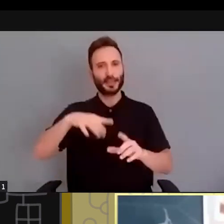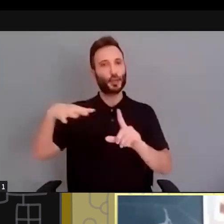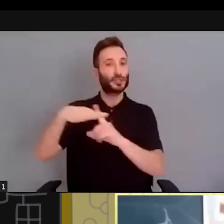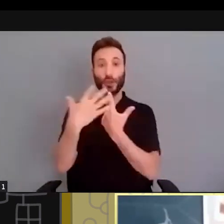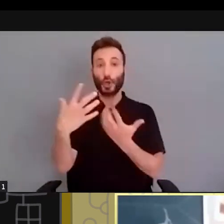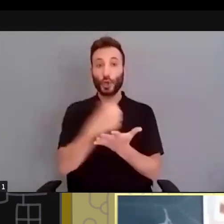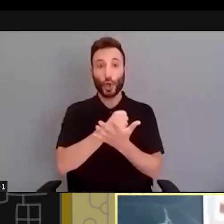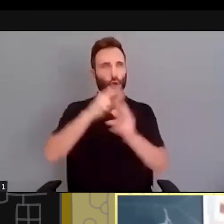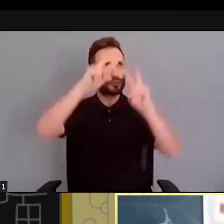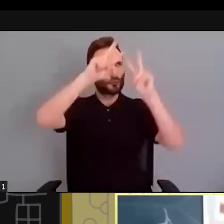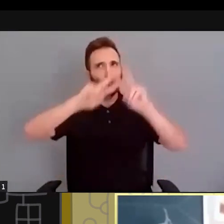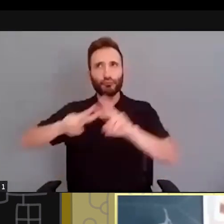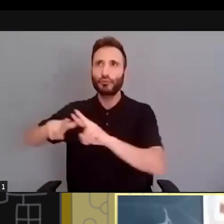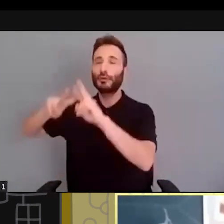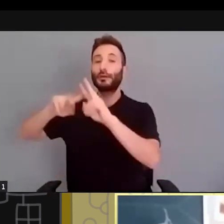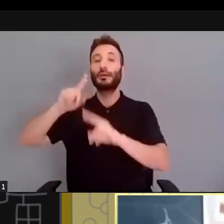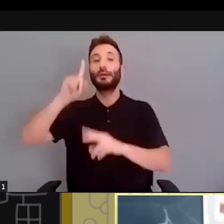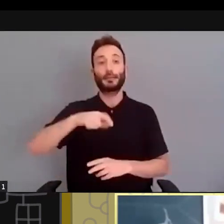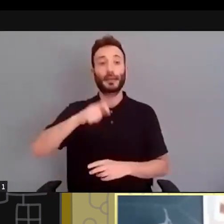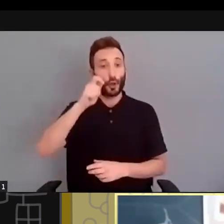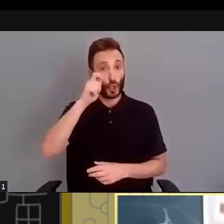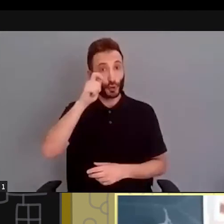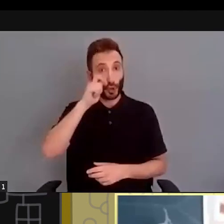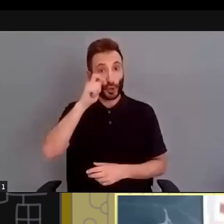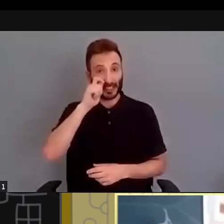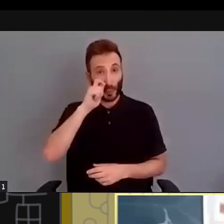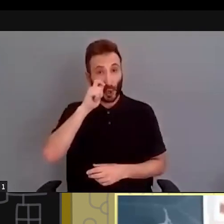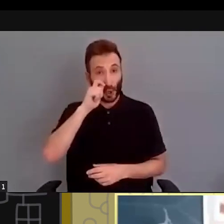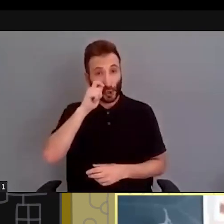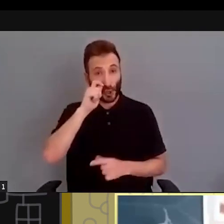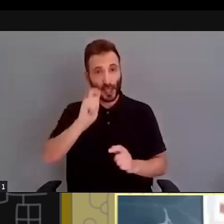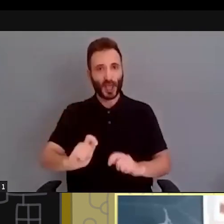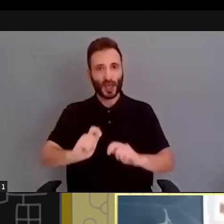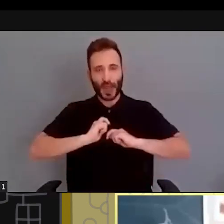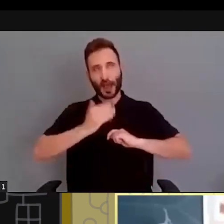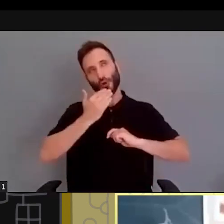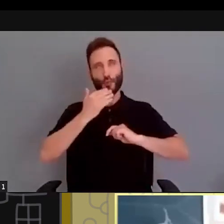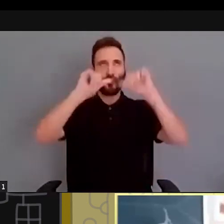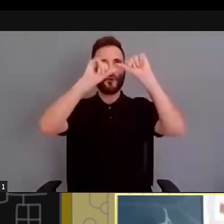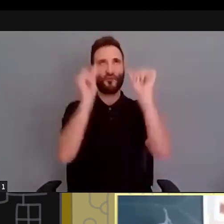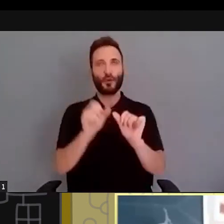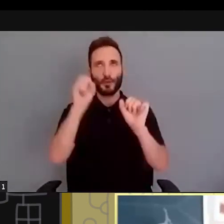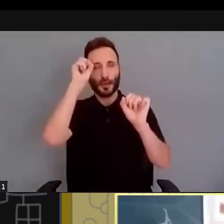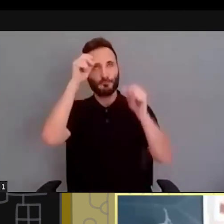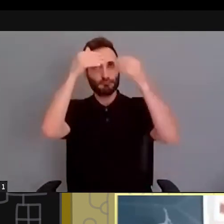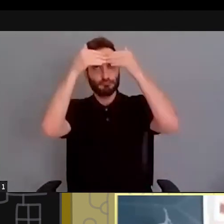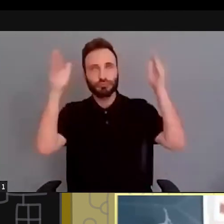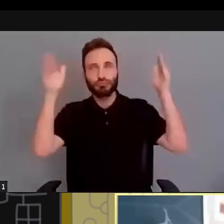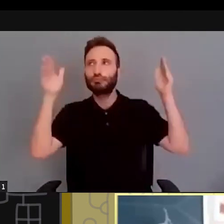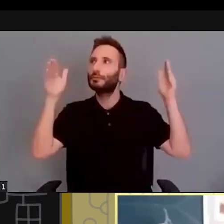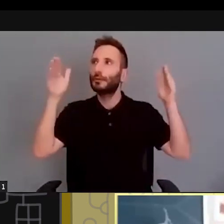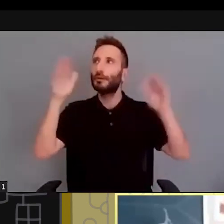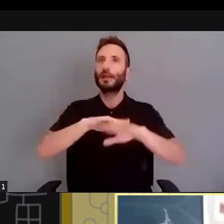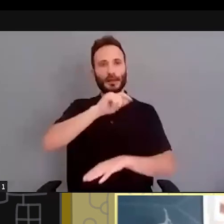Y yo creo que el turismo te mete en este chip, digamos, y te sientes identificado con algo